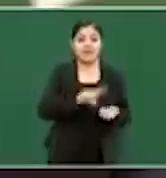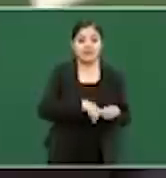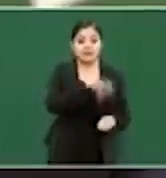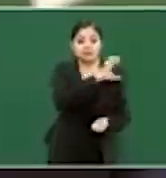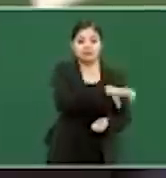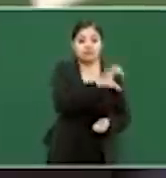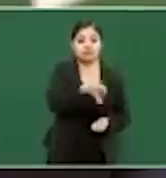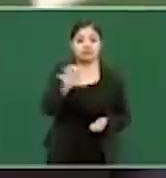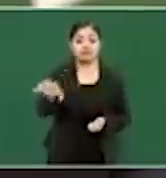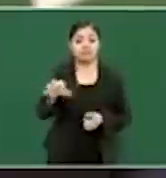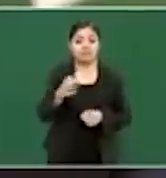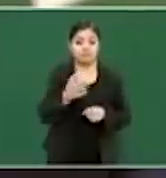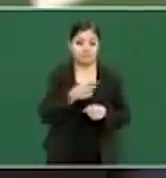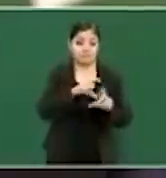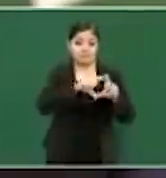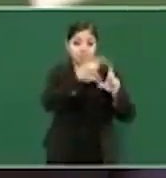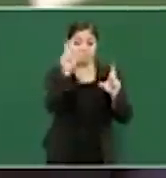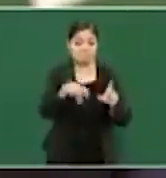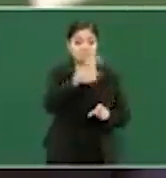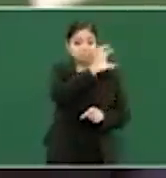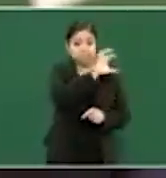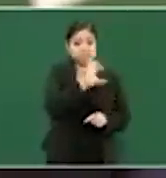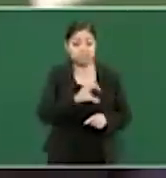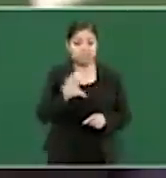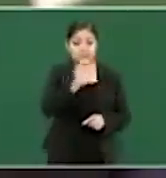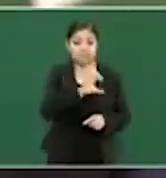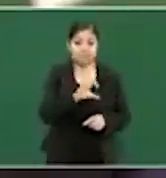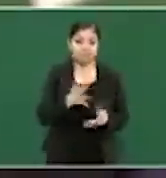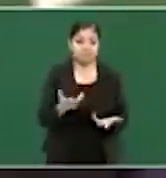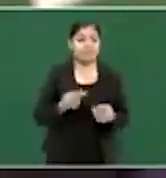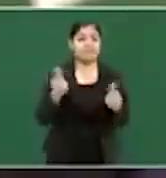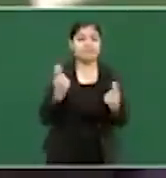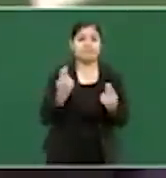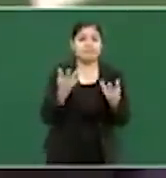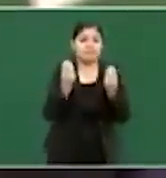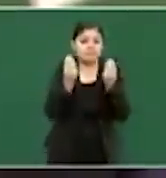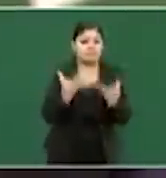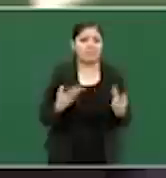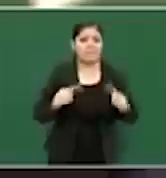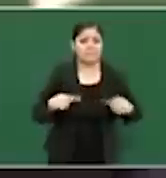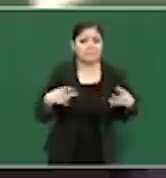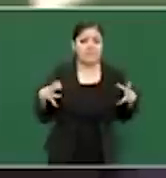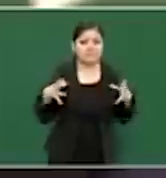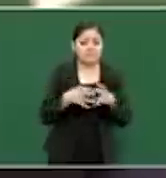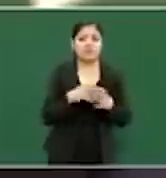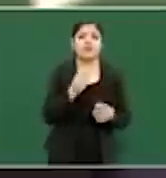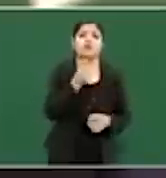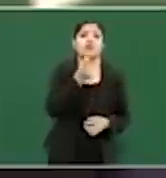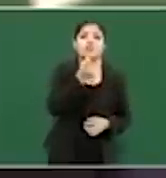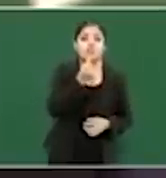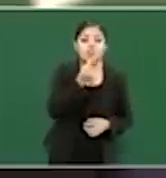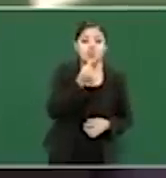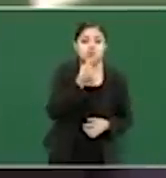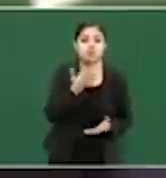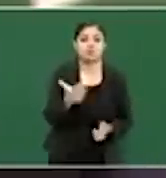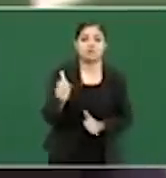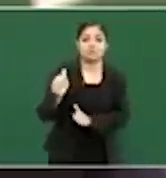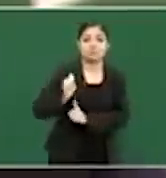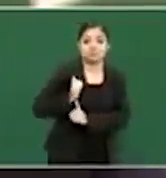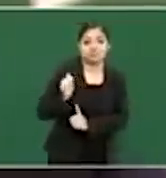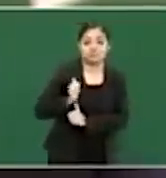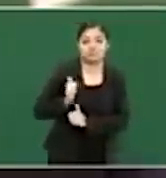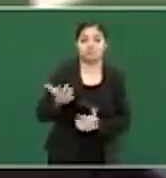coordinaciones territoriales. Y esto requiere de tropa o de policías,